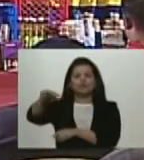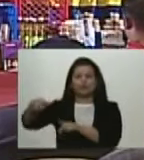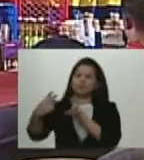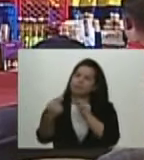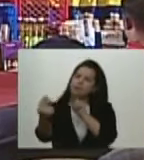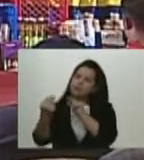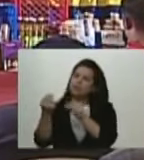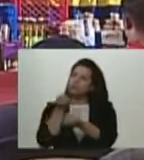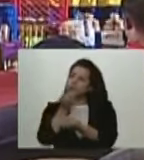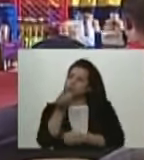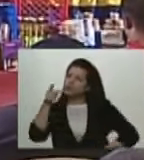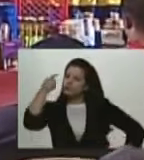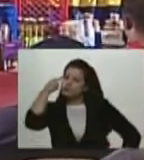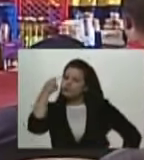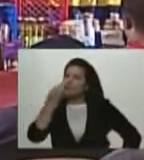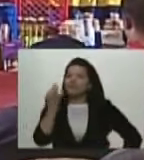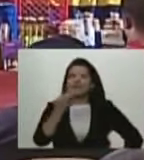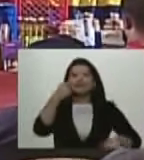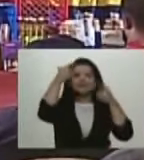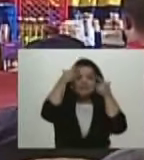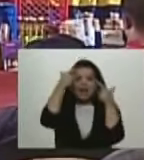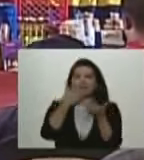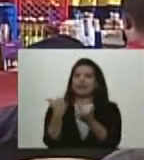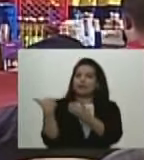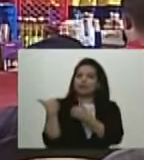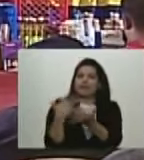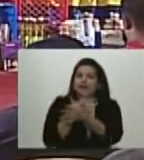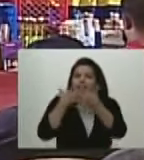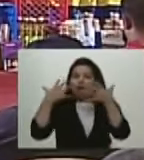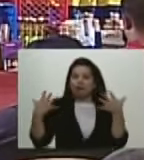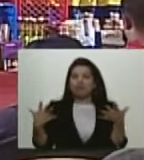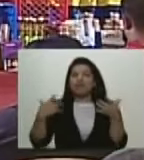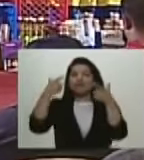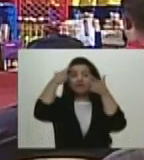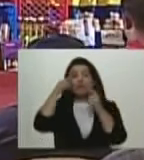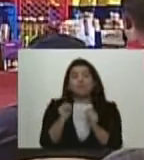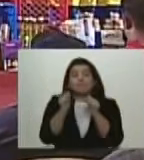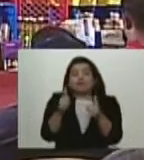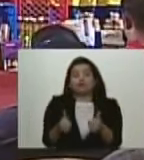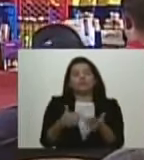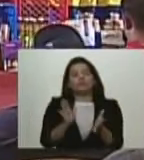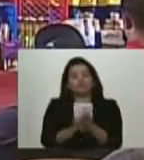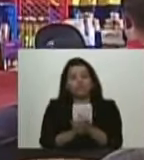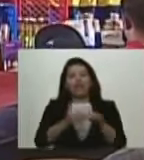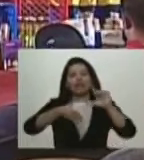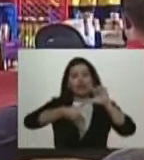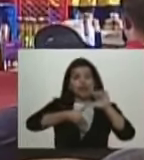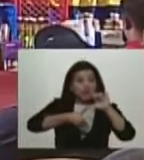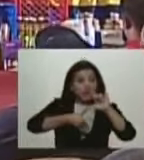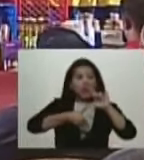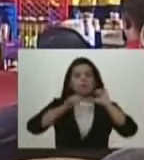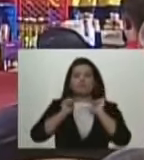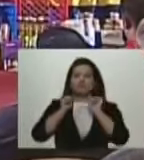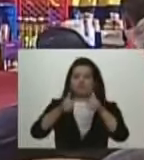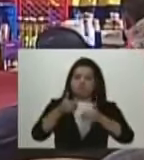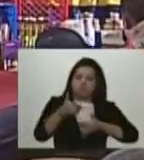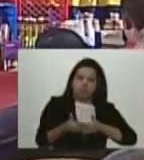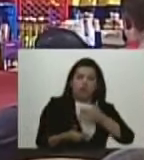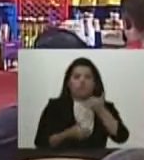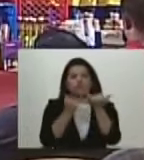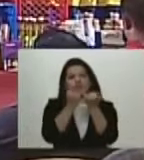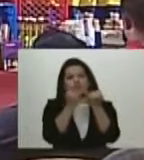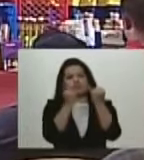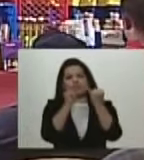el proceso de nueva independencia de América Latina solo, solito, pues. Enfrentar golpes de Estado, sabotaje